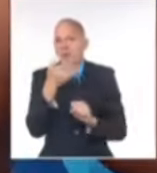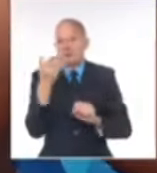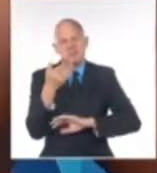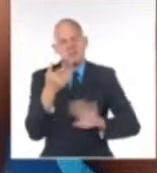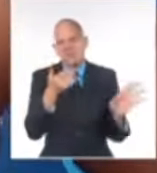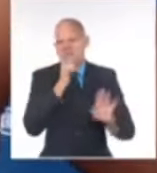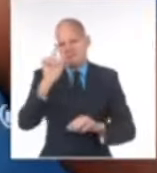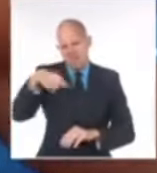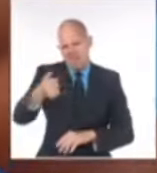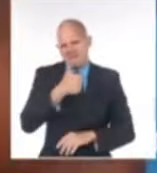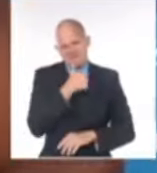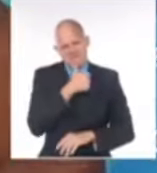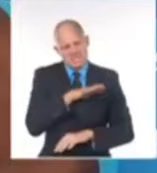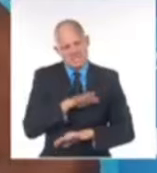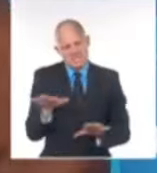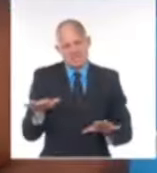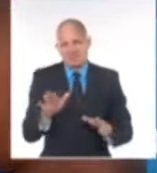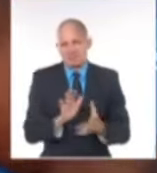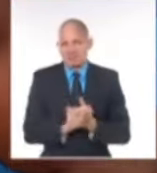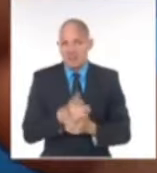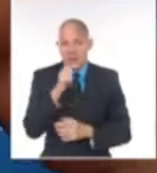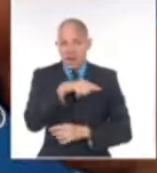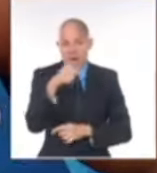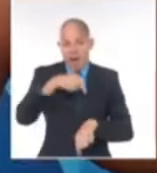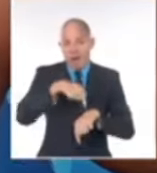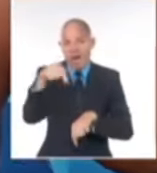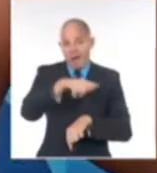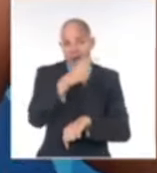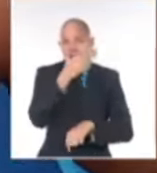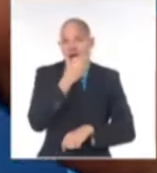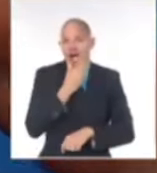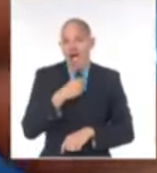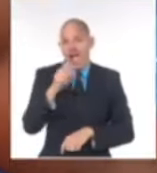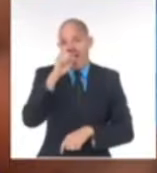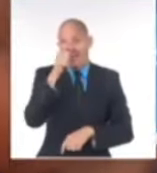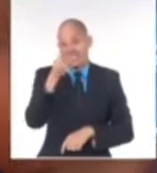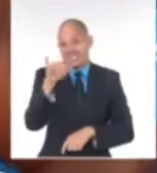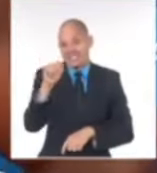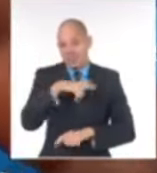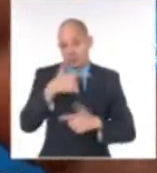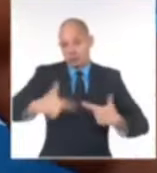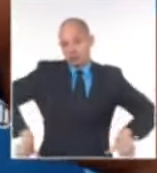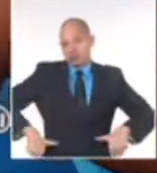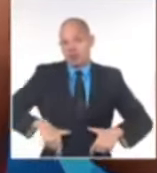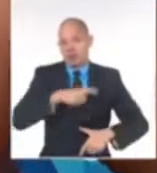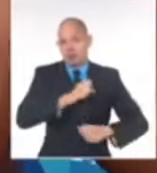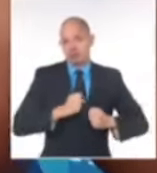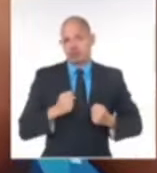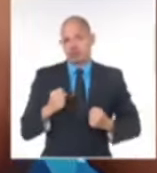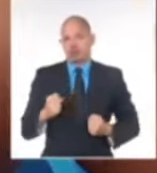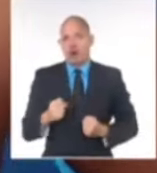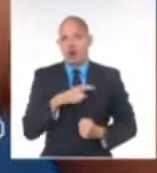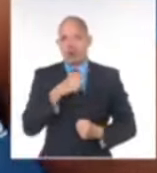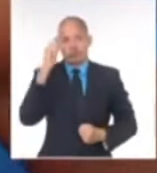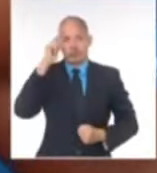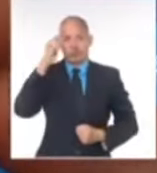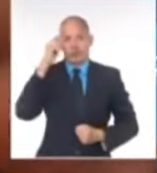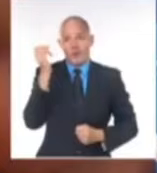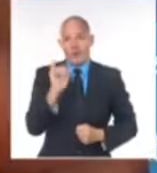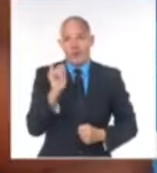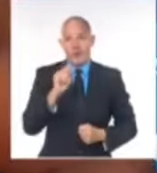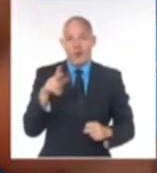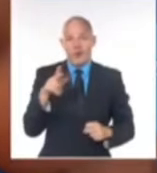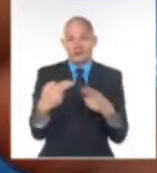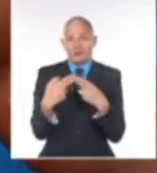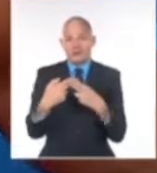adelantada, el actual campeón mundial, un joven que viene inspirado con deseo de obtener su medalla olímpica también, pero